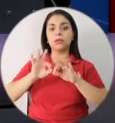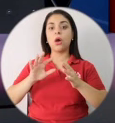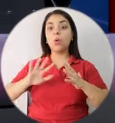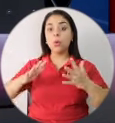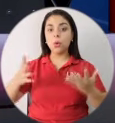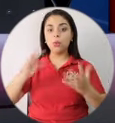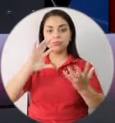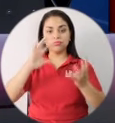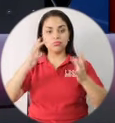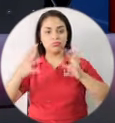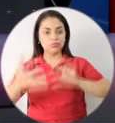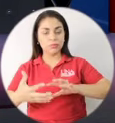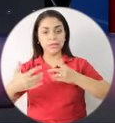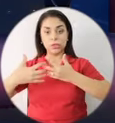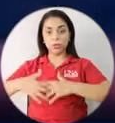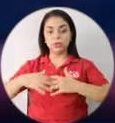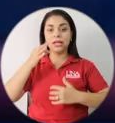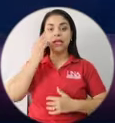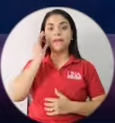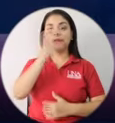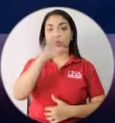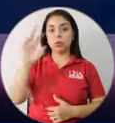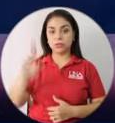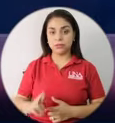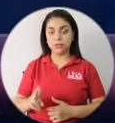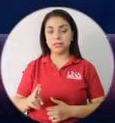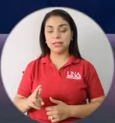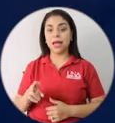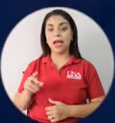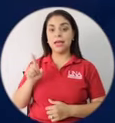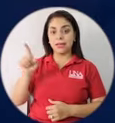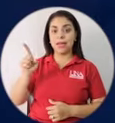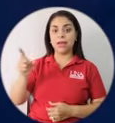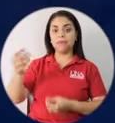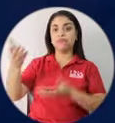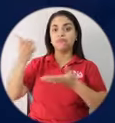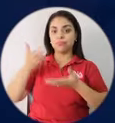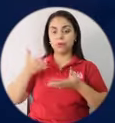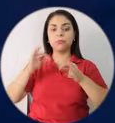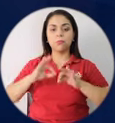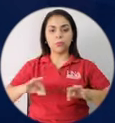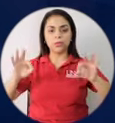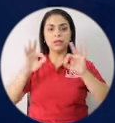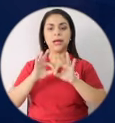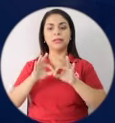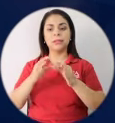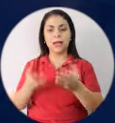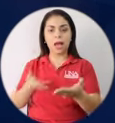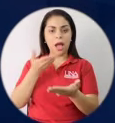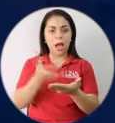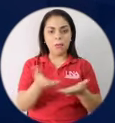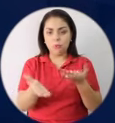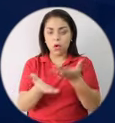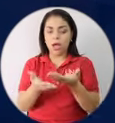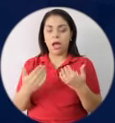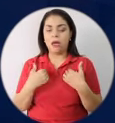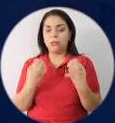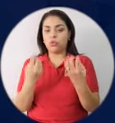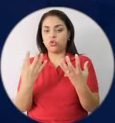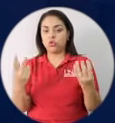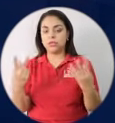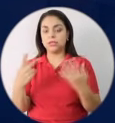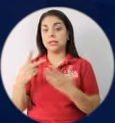industria del café en Costa Rica, y él nos dejó, ¿verdad?, ese importante aporte entre los muchos que tiene el